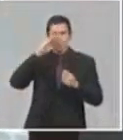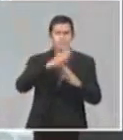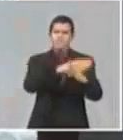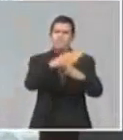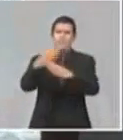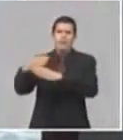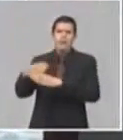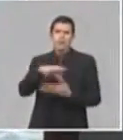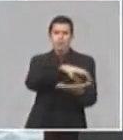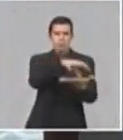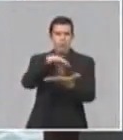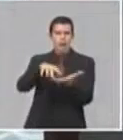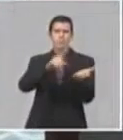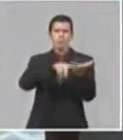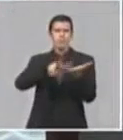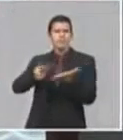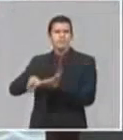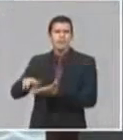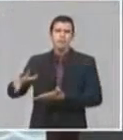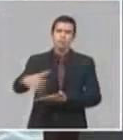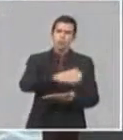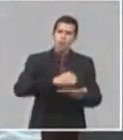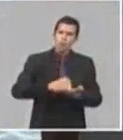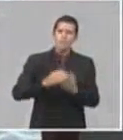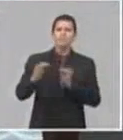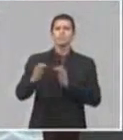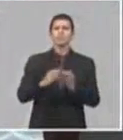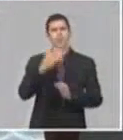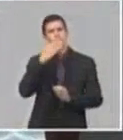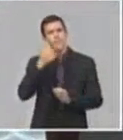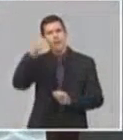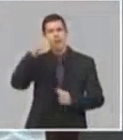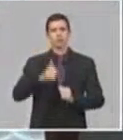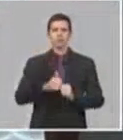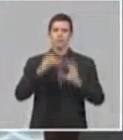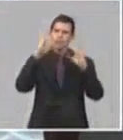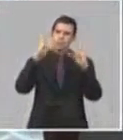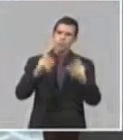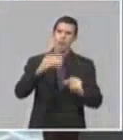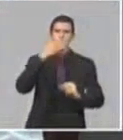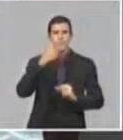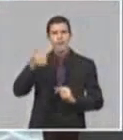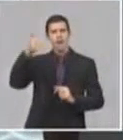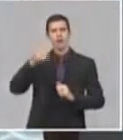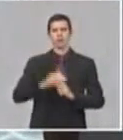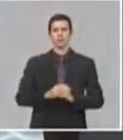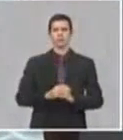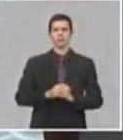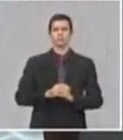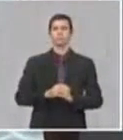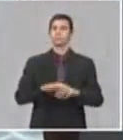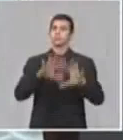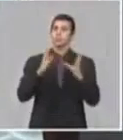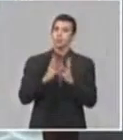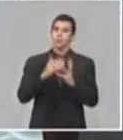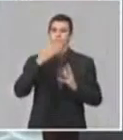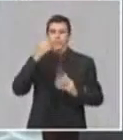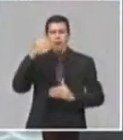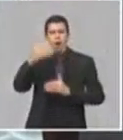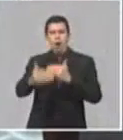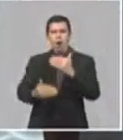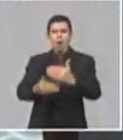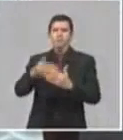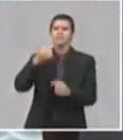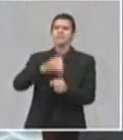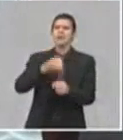y para todo esto es partido de la situación del mundo de la situación del país hemos analizado todas las propuestas que se han